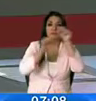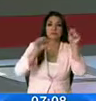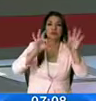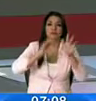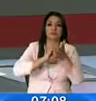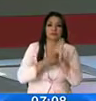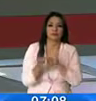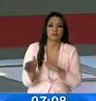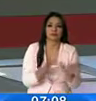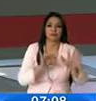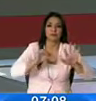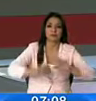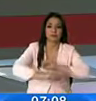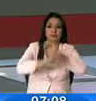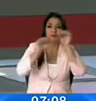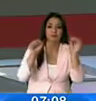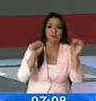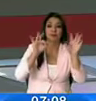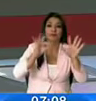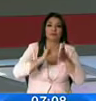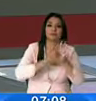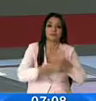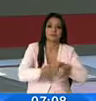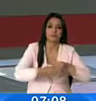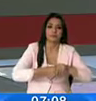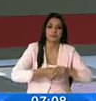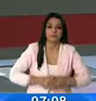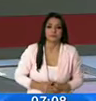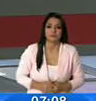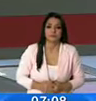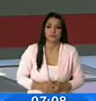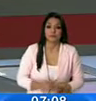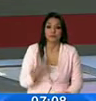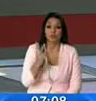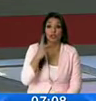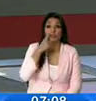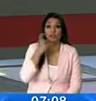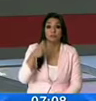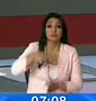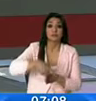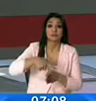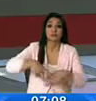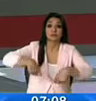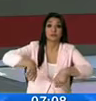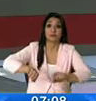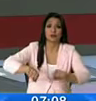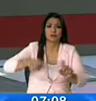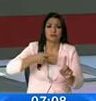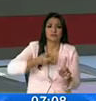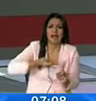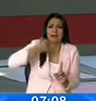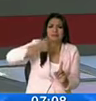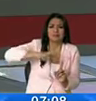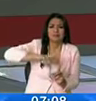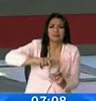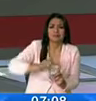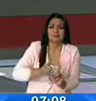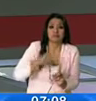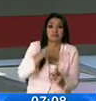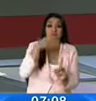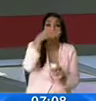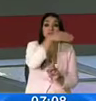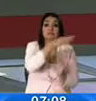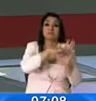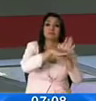7:08, 6:08, allá en Galápagos. Tiempo de contarles, comentarles que dos hombres en motocicleta habrían intentado asaltar a un ciudadano que retiraba